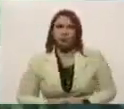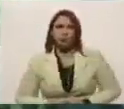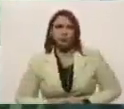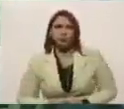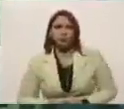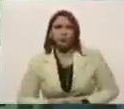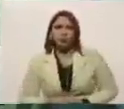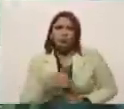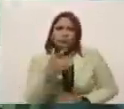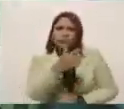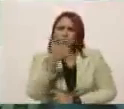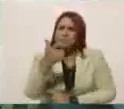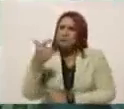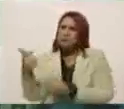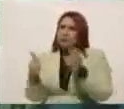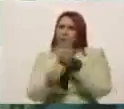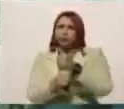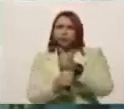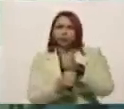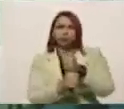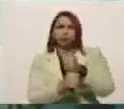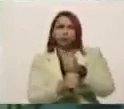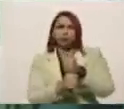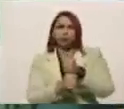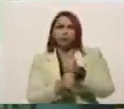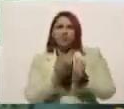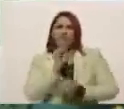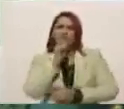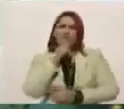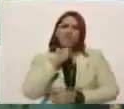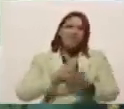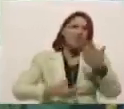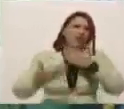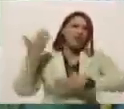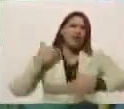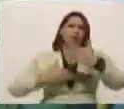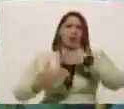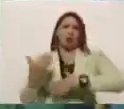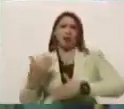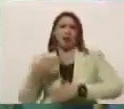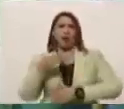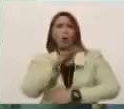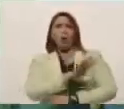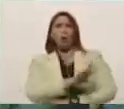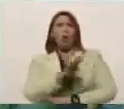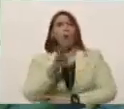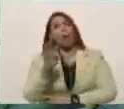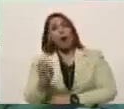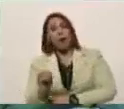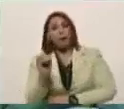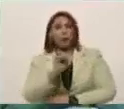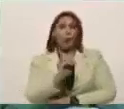entre la búsqueda de la vieja generación militar de los 40 y los 50